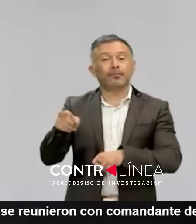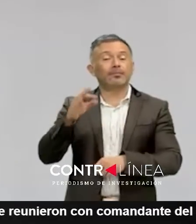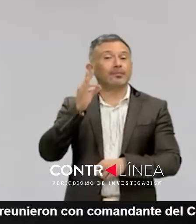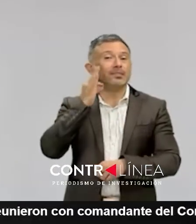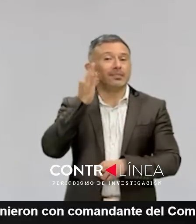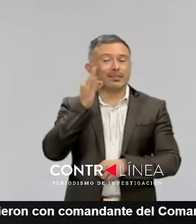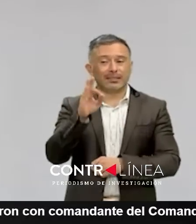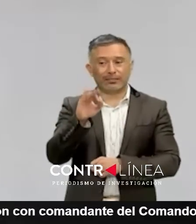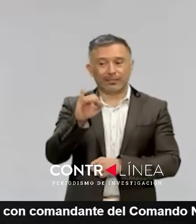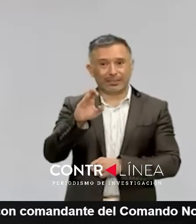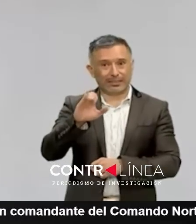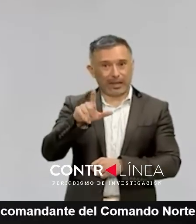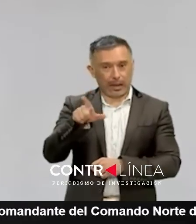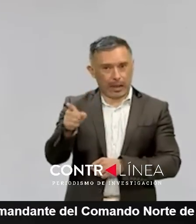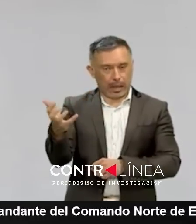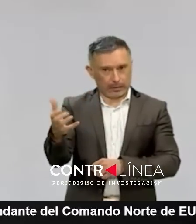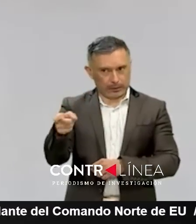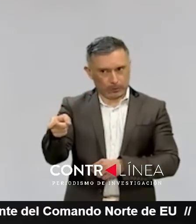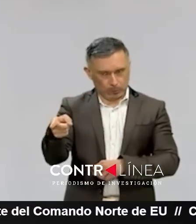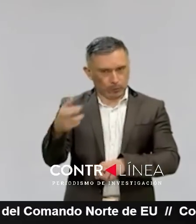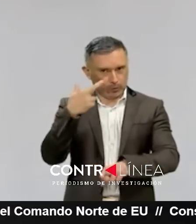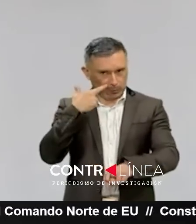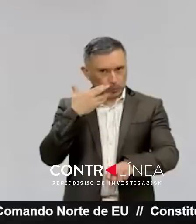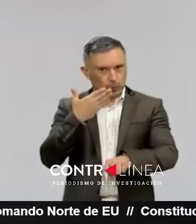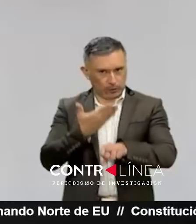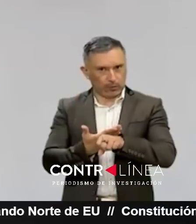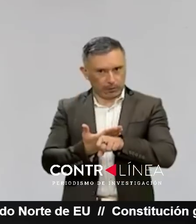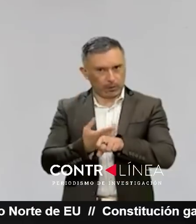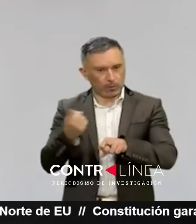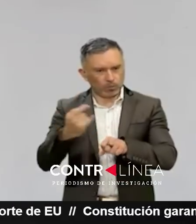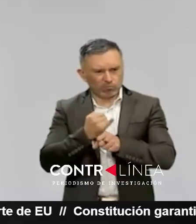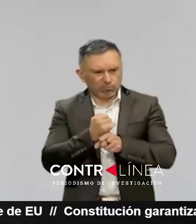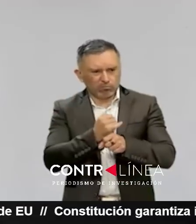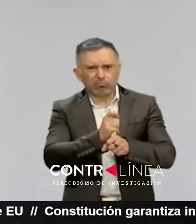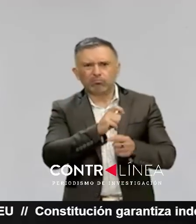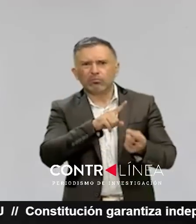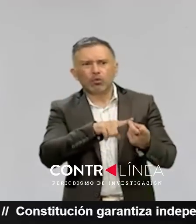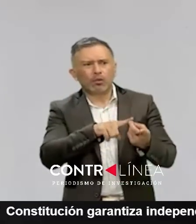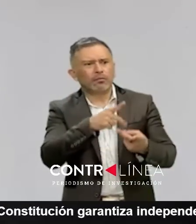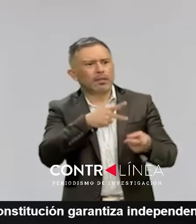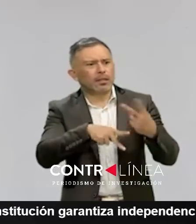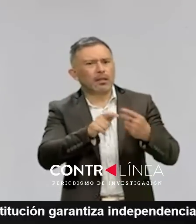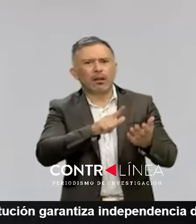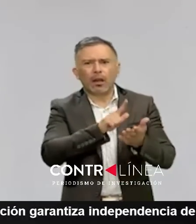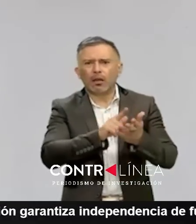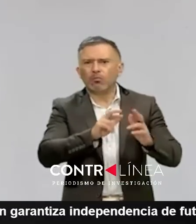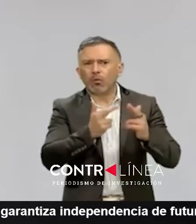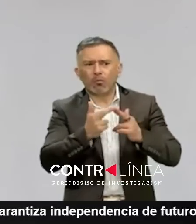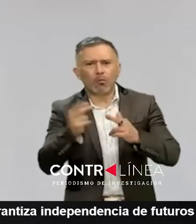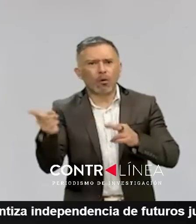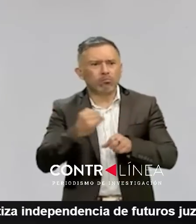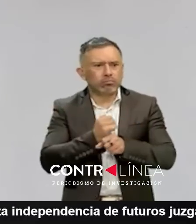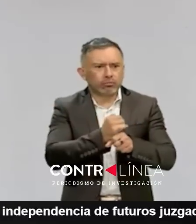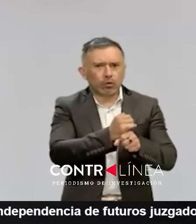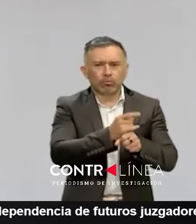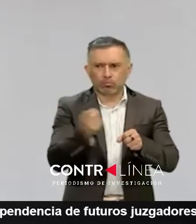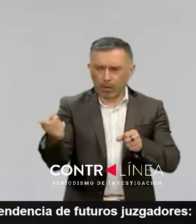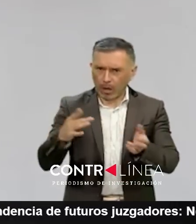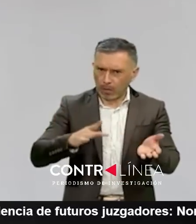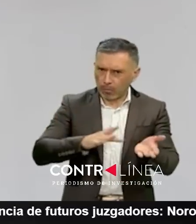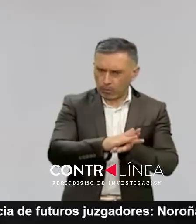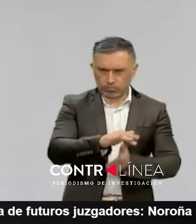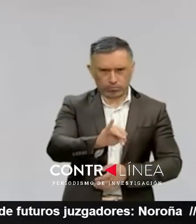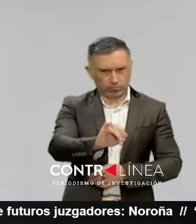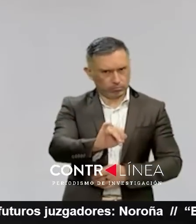APICEL, que es quien tiene la responsabilidad de determinar la existencia de delitos electorales, está garantizado.